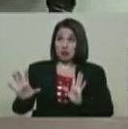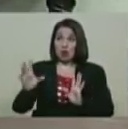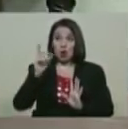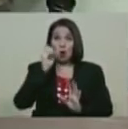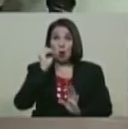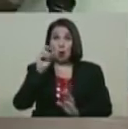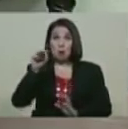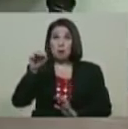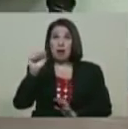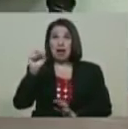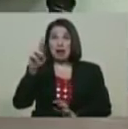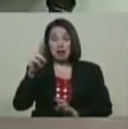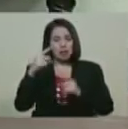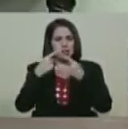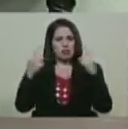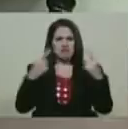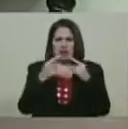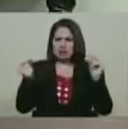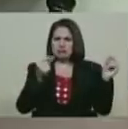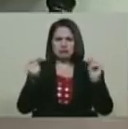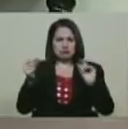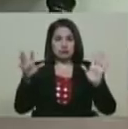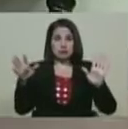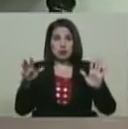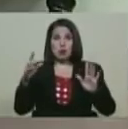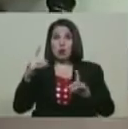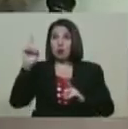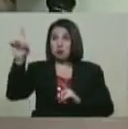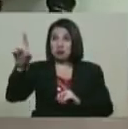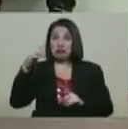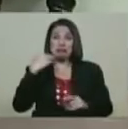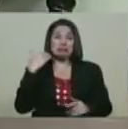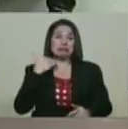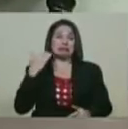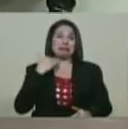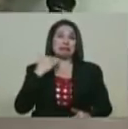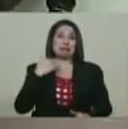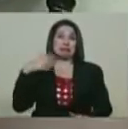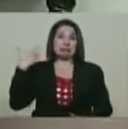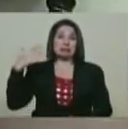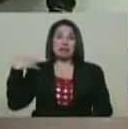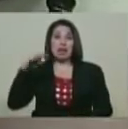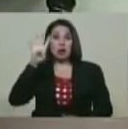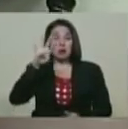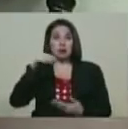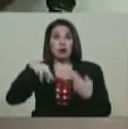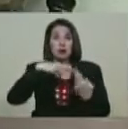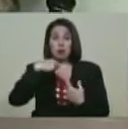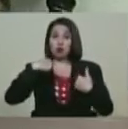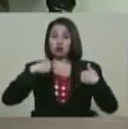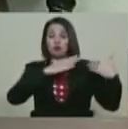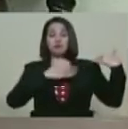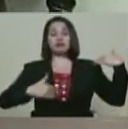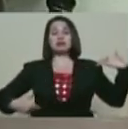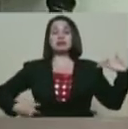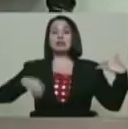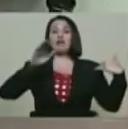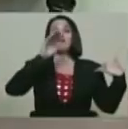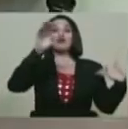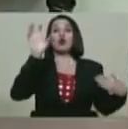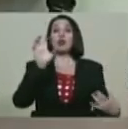Barbosa, con las diferencias del caso, usted dinosaurio de la Cuarta República y yo presidente del futuro de este